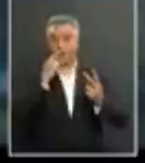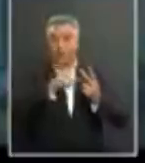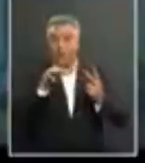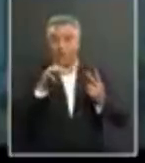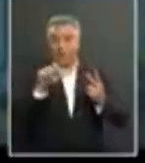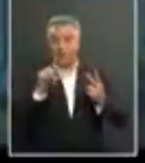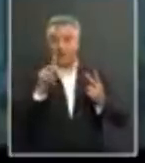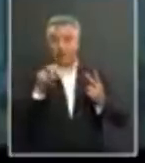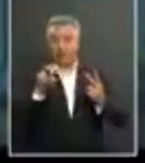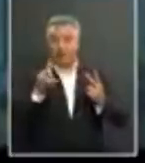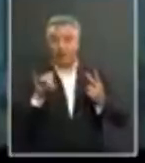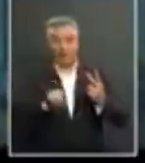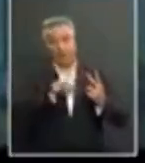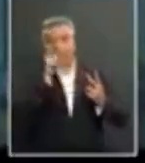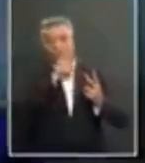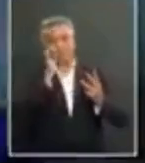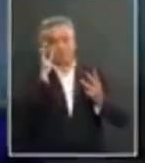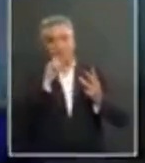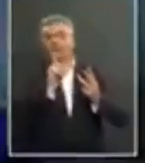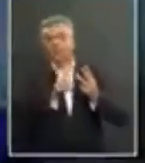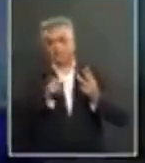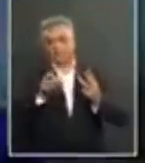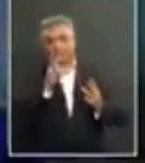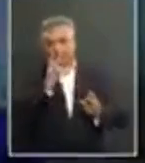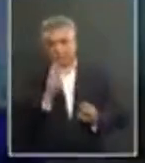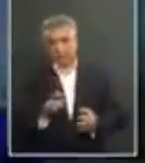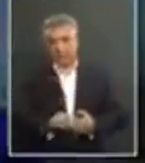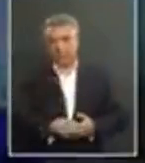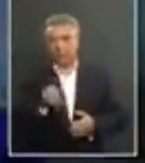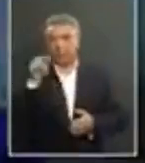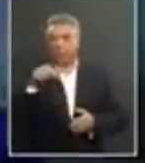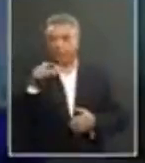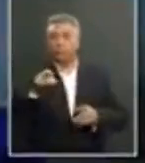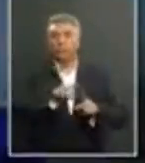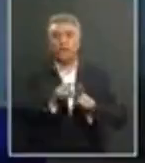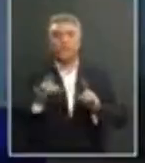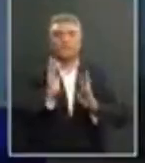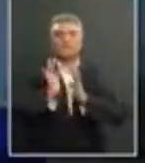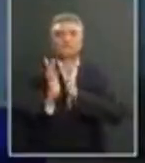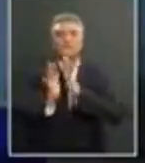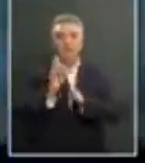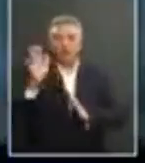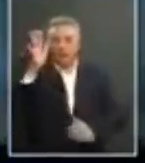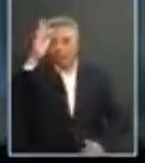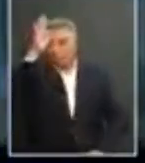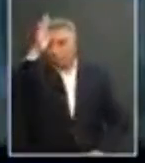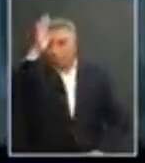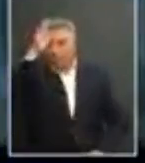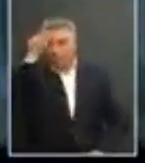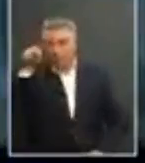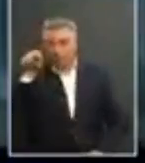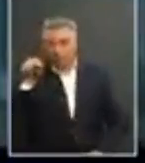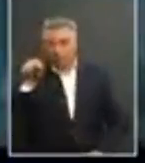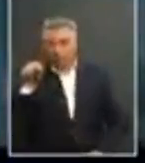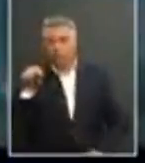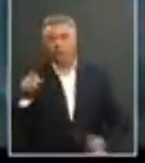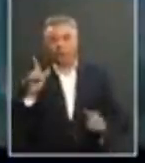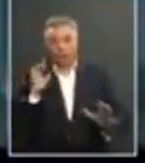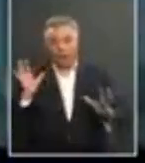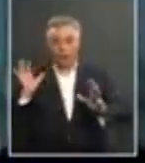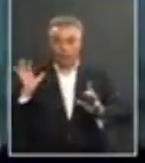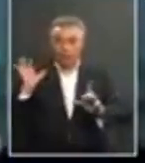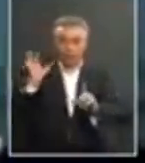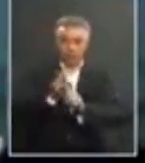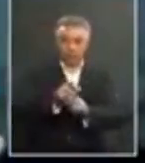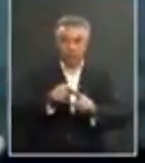Yasna, usted sufrió una agresión este fin de semana en una plaza, en una feria en Puente Alto, y lo más probable es que haya tenido que ver con, bueno,